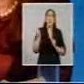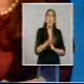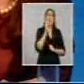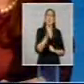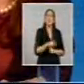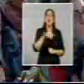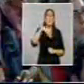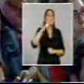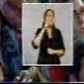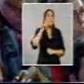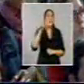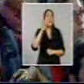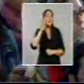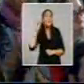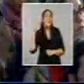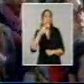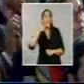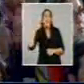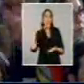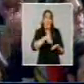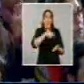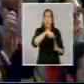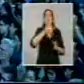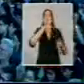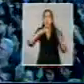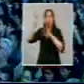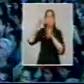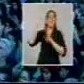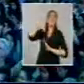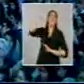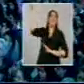de la República Argentina.